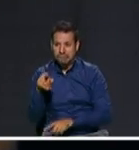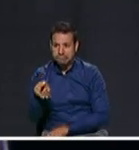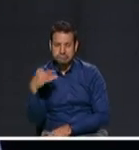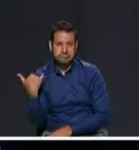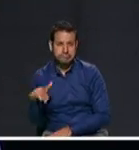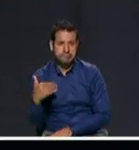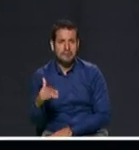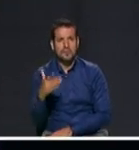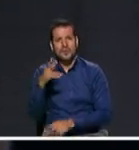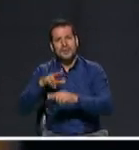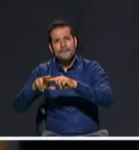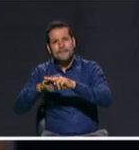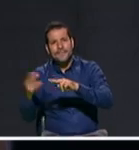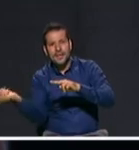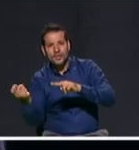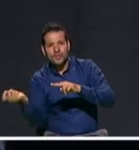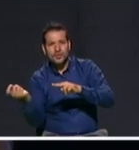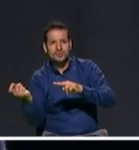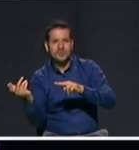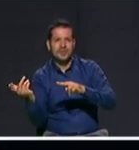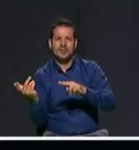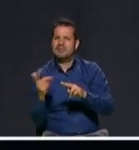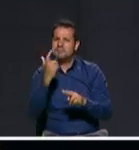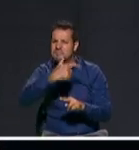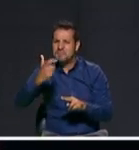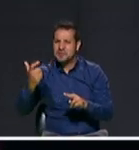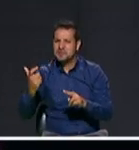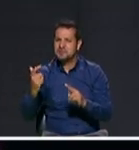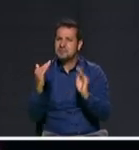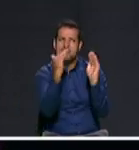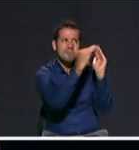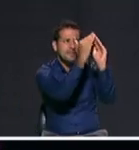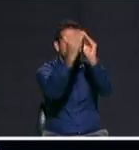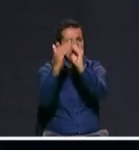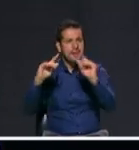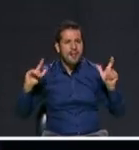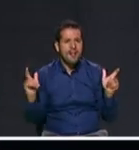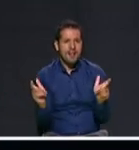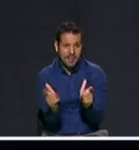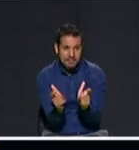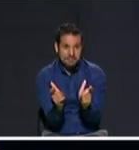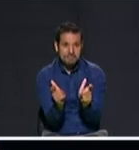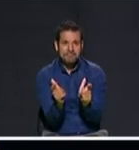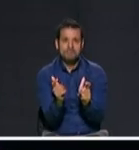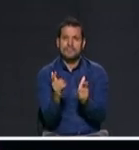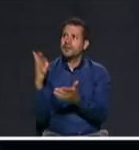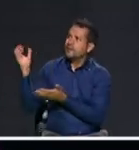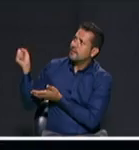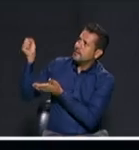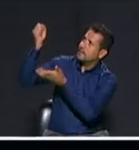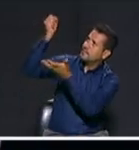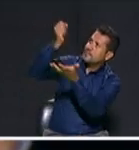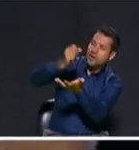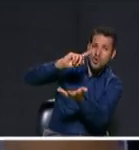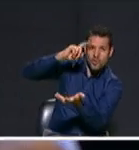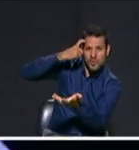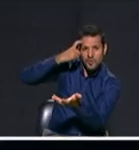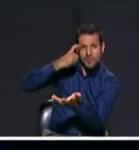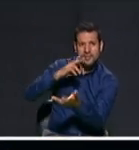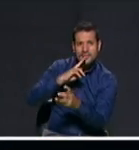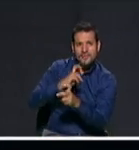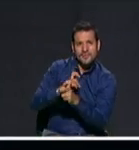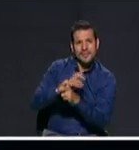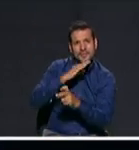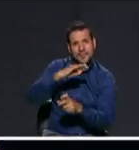está el metro cerca y no hay vivientes tan cerca en cuanto al gobierno nacional difícilmente llegan recursos a medellín porque de los más